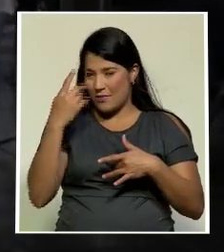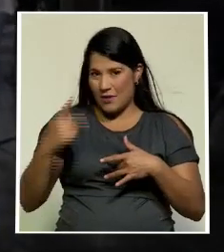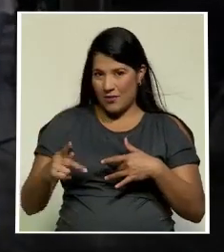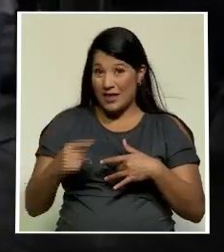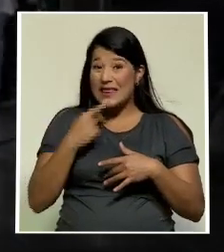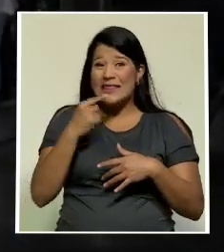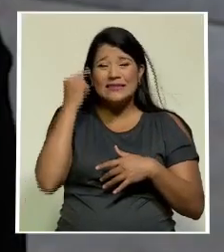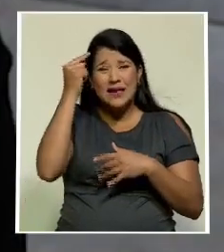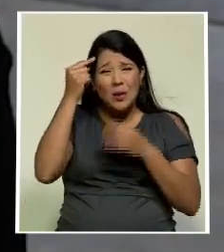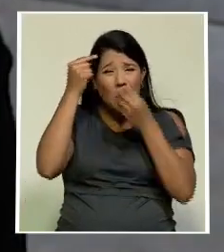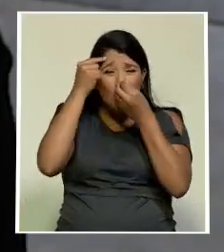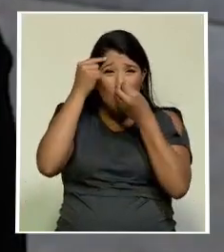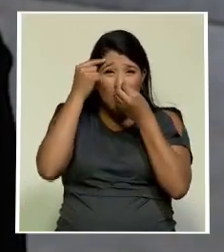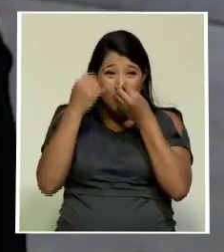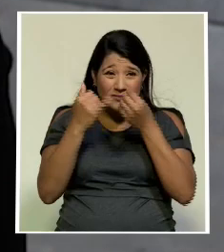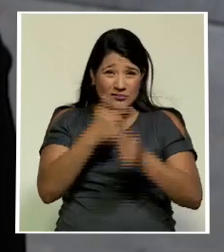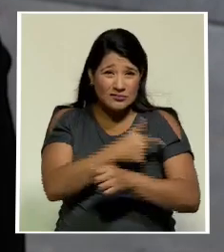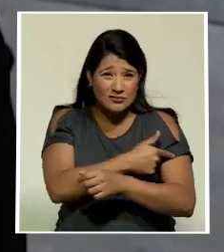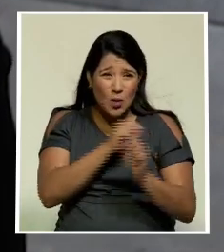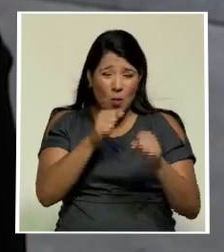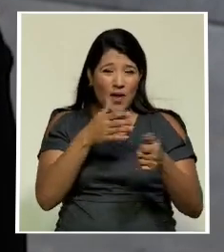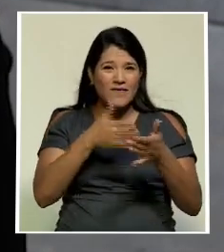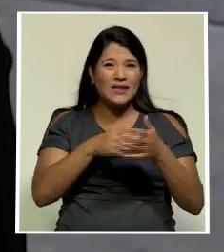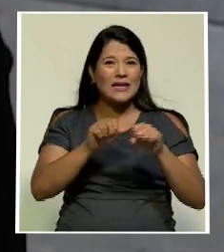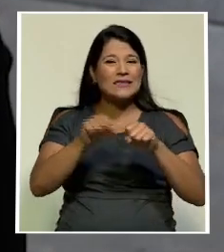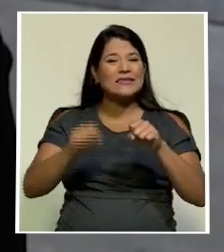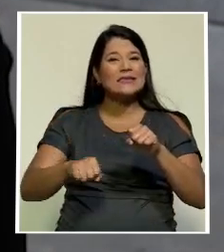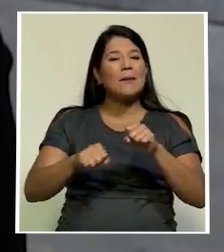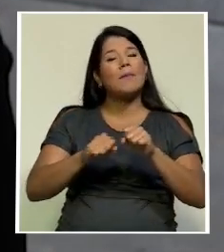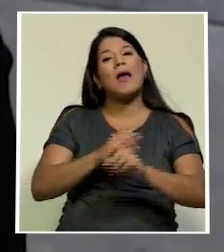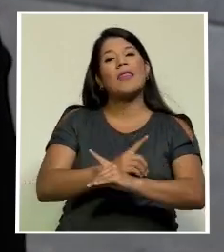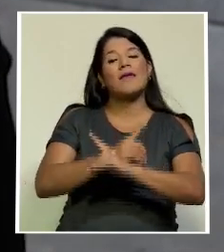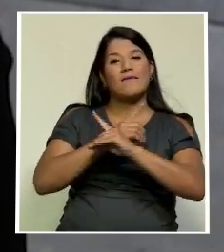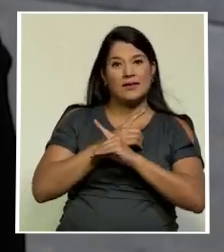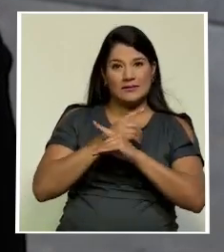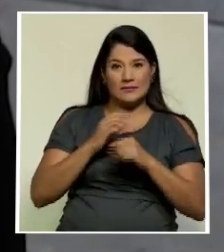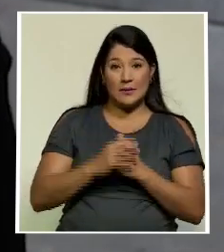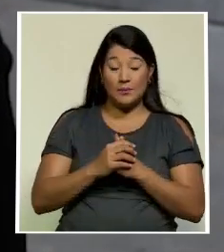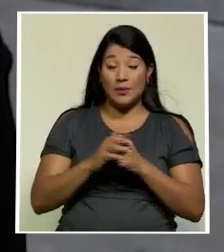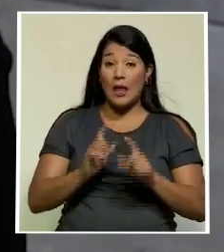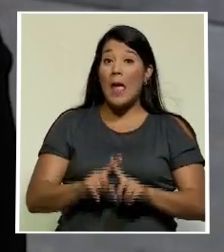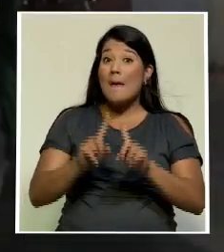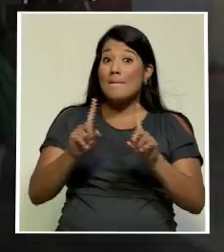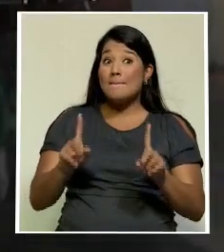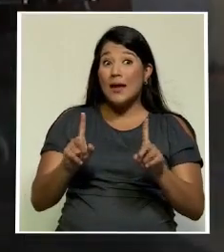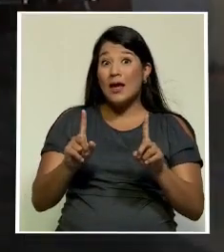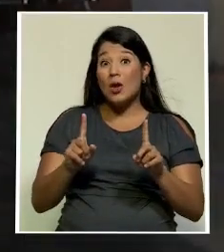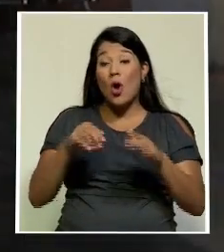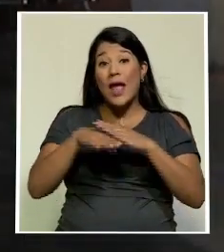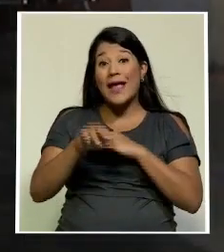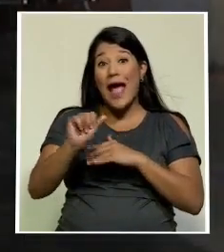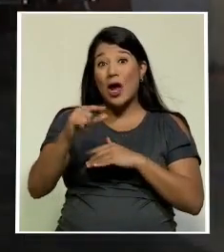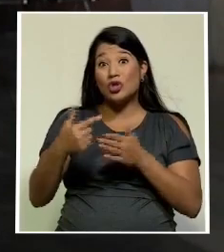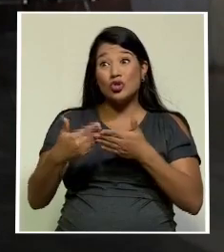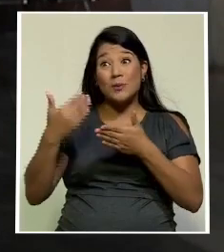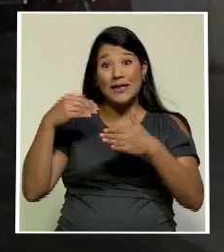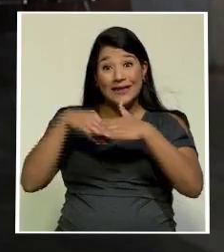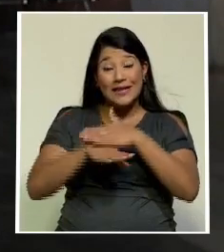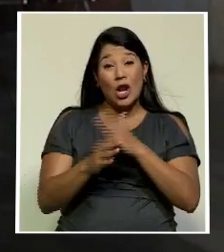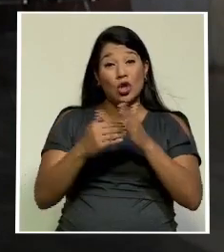inmunización podría limitar su sistema inmunológico. Pero tras el regreso a clases presenciales en agosto pasado, muchos